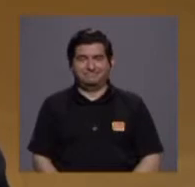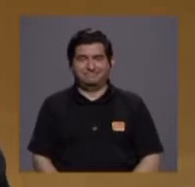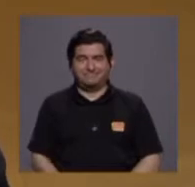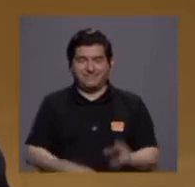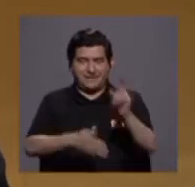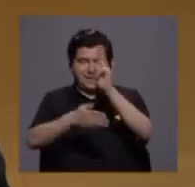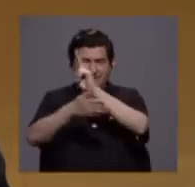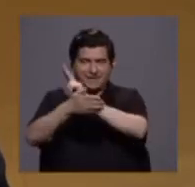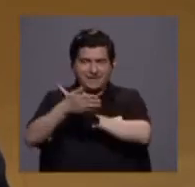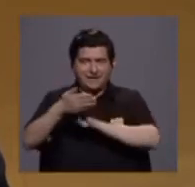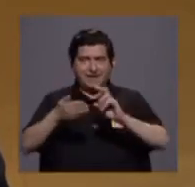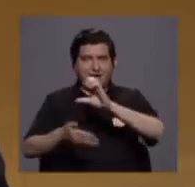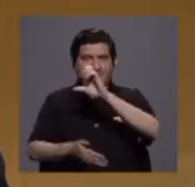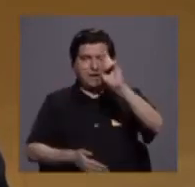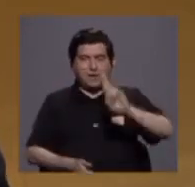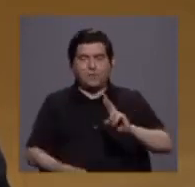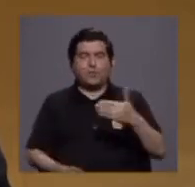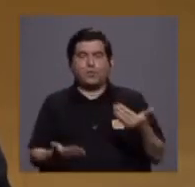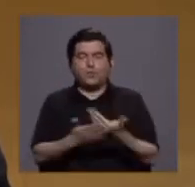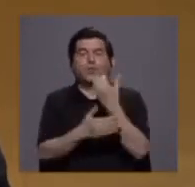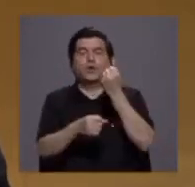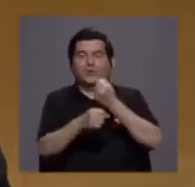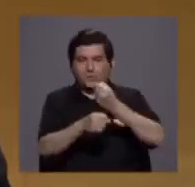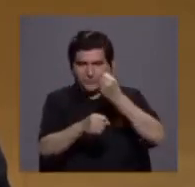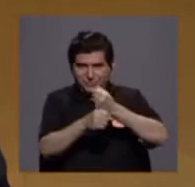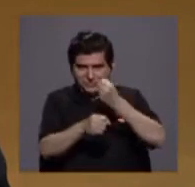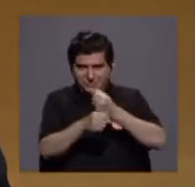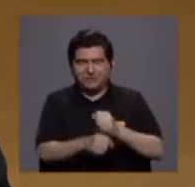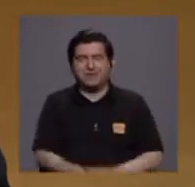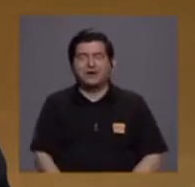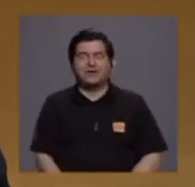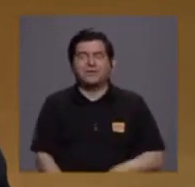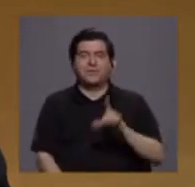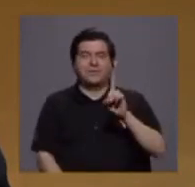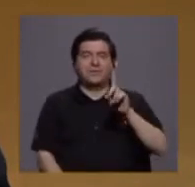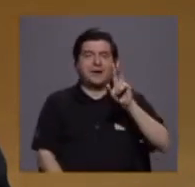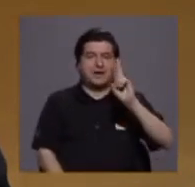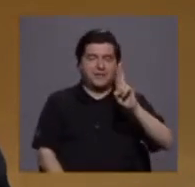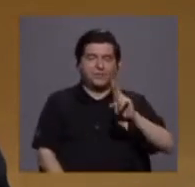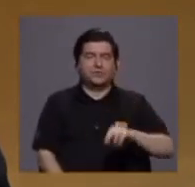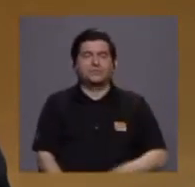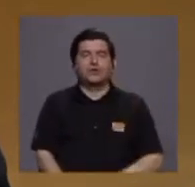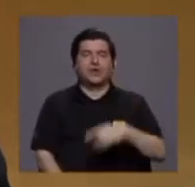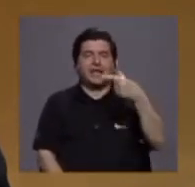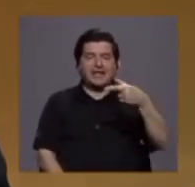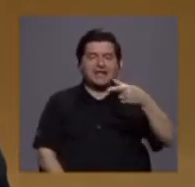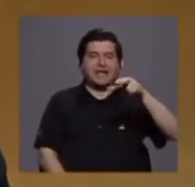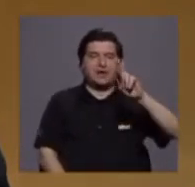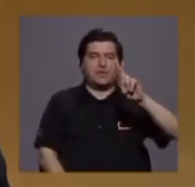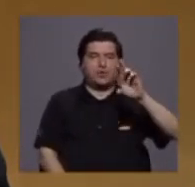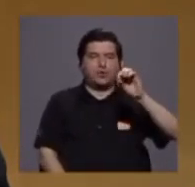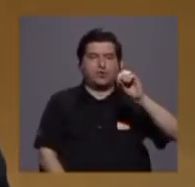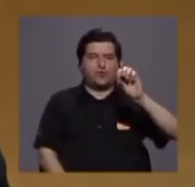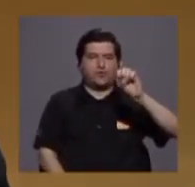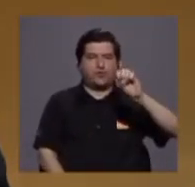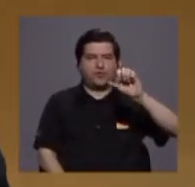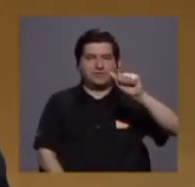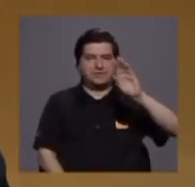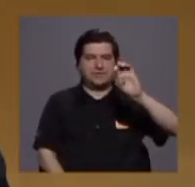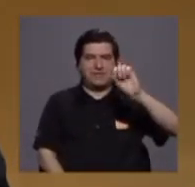Universidad de Costa Rica tiene nuevas tareas para el doctor Rosabal. Ya dijo